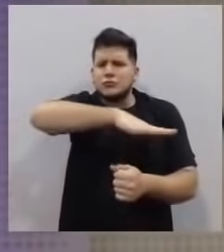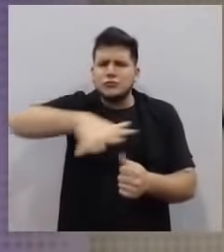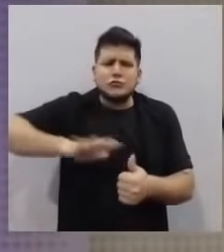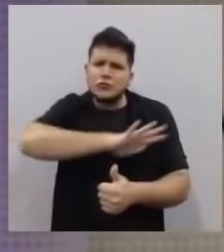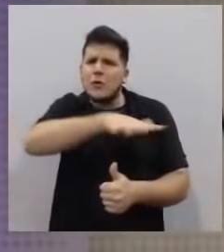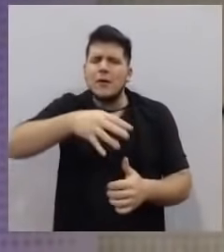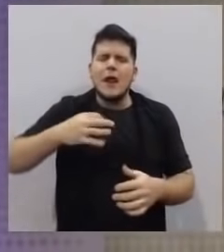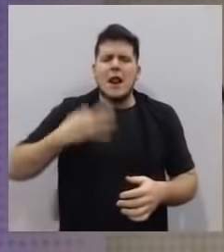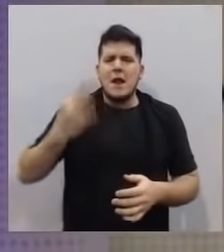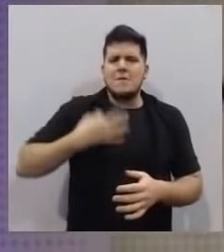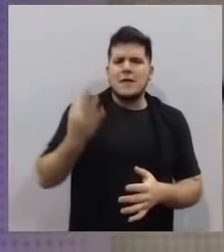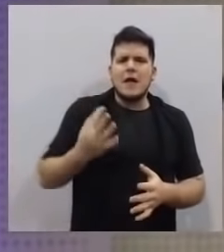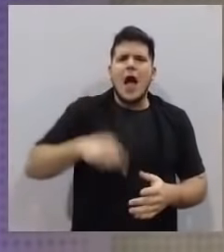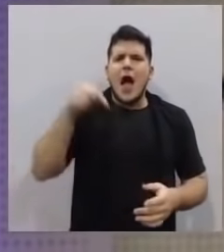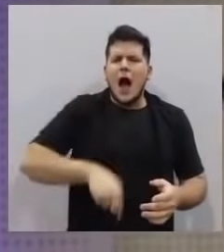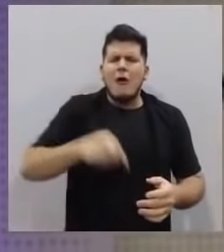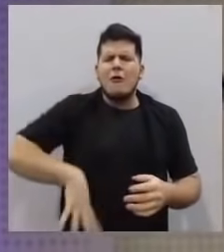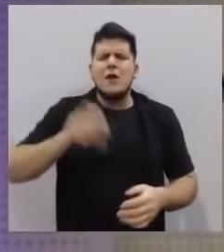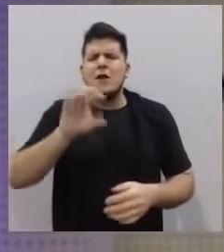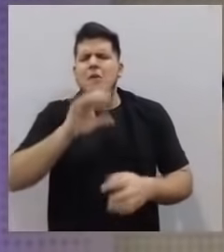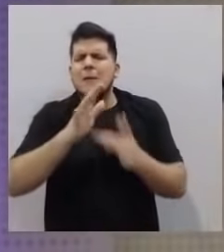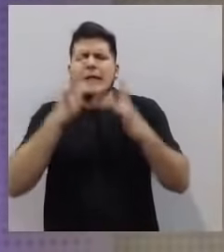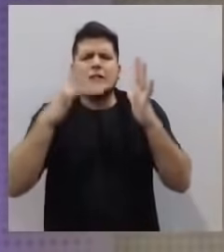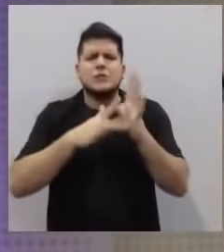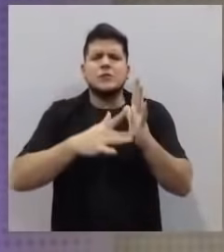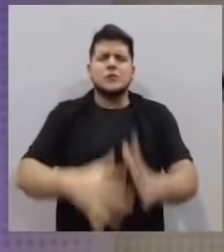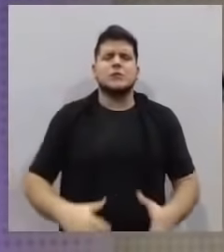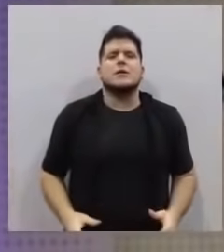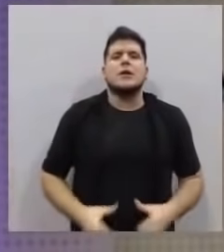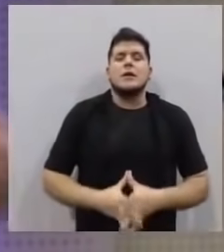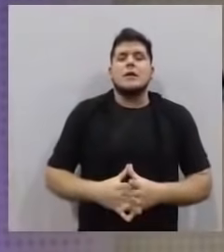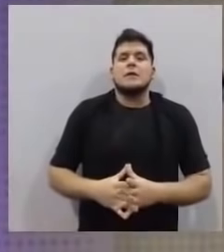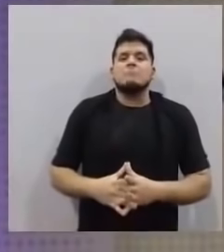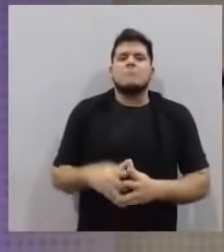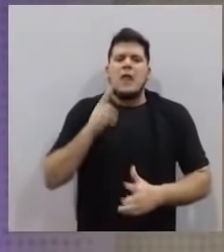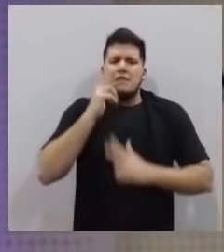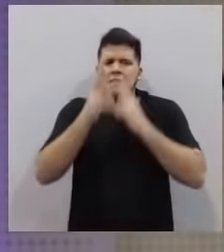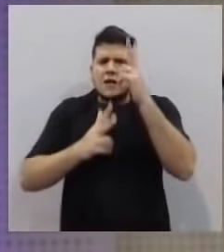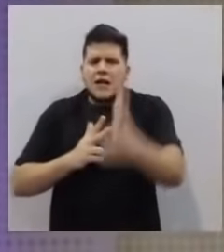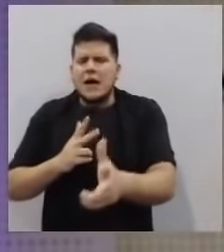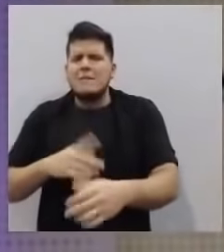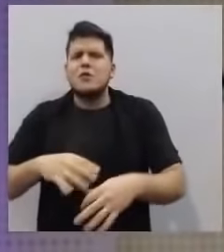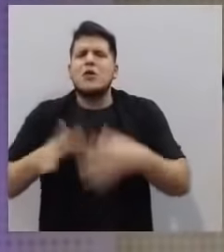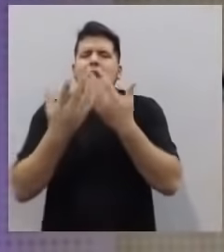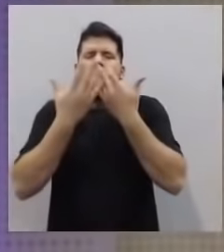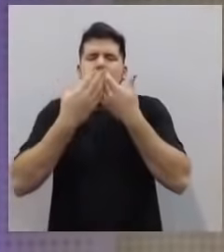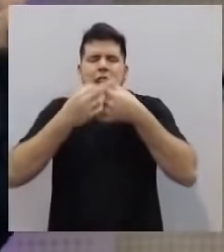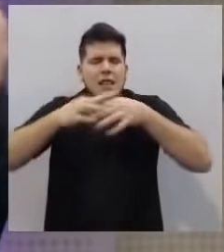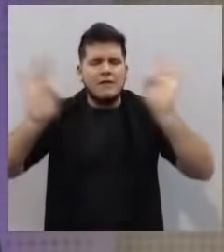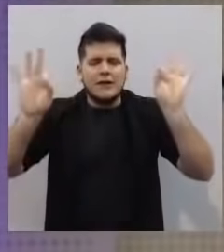las cadenas se rompen los yugos y declaró libres señor las vidas en el nombre poderoso de jesús señor